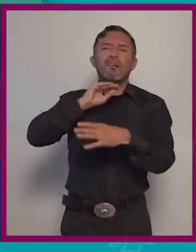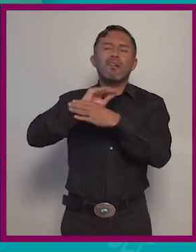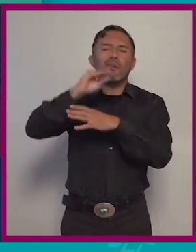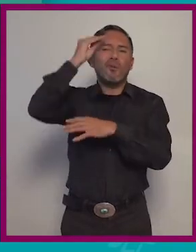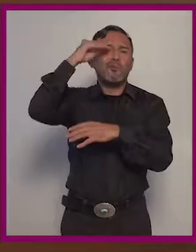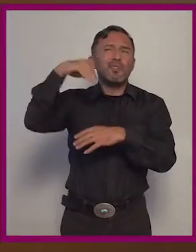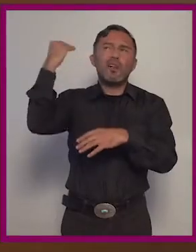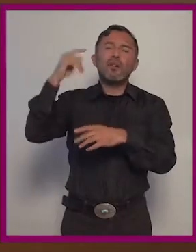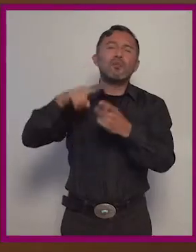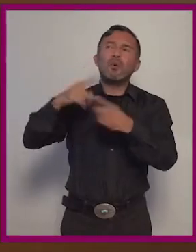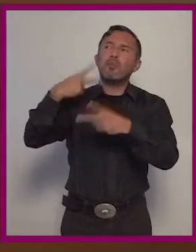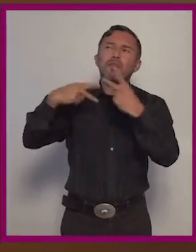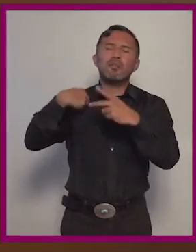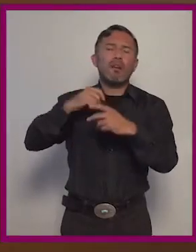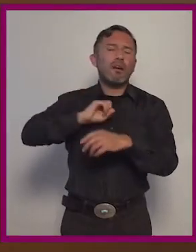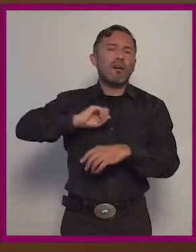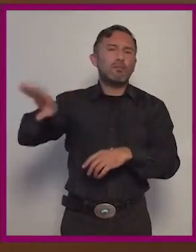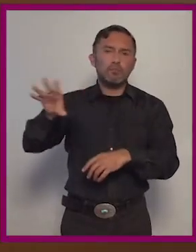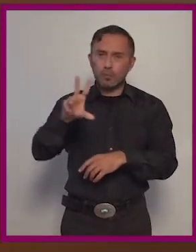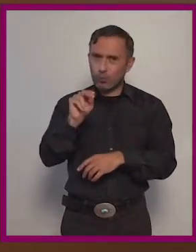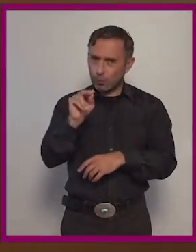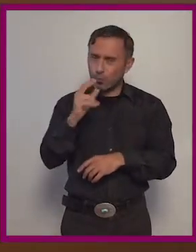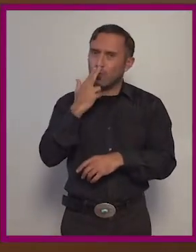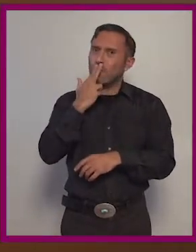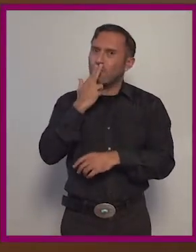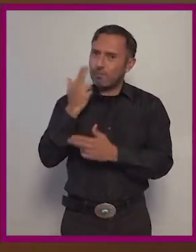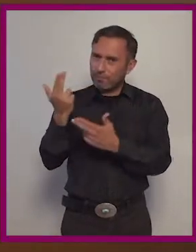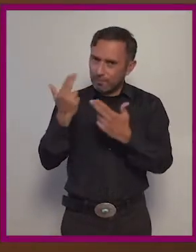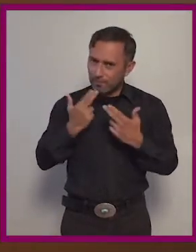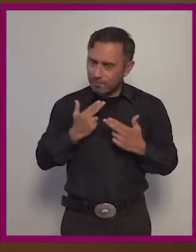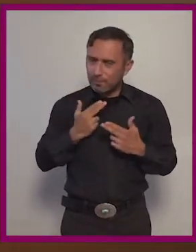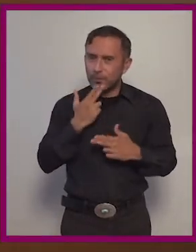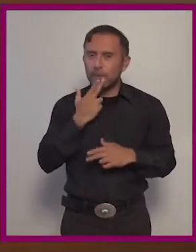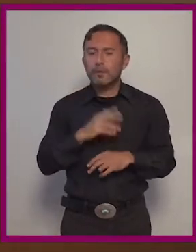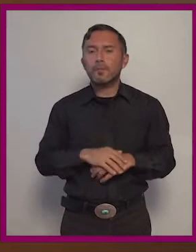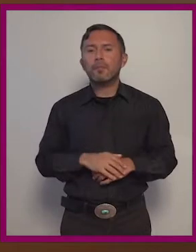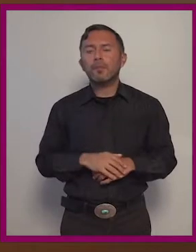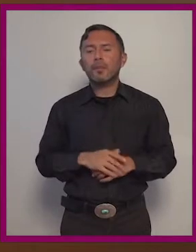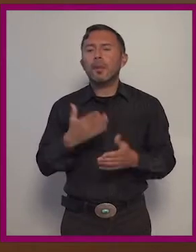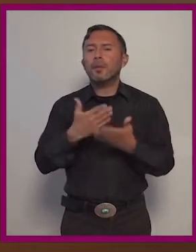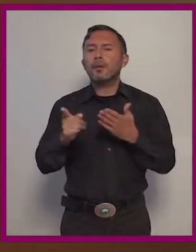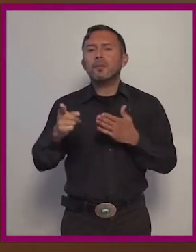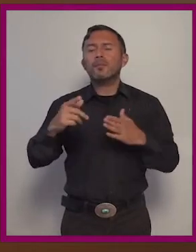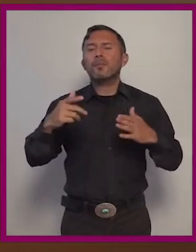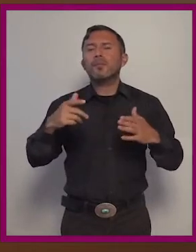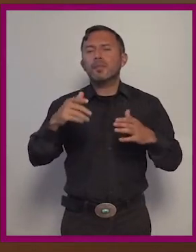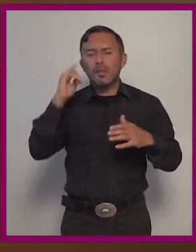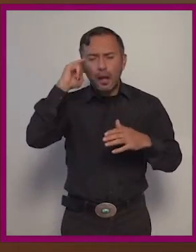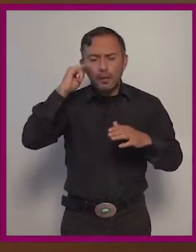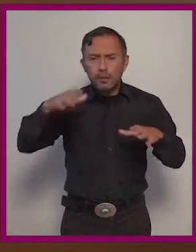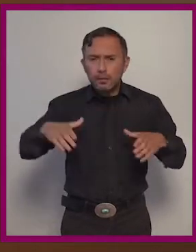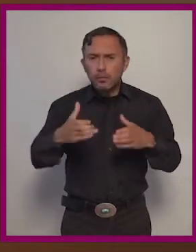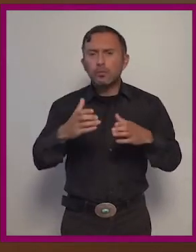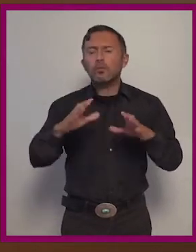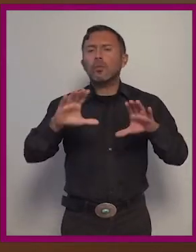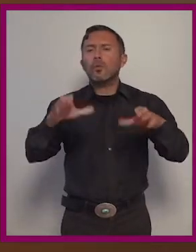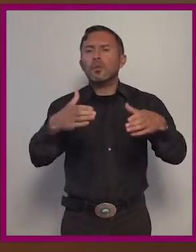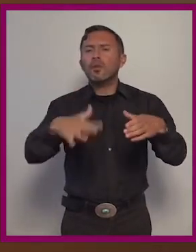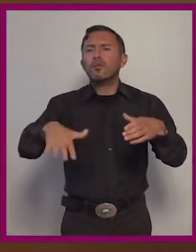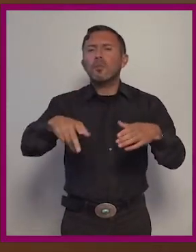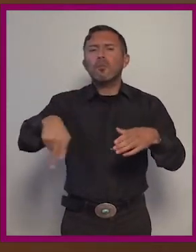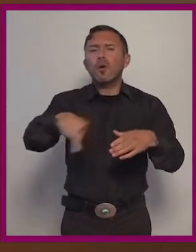En general, ¿cuál es la importancia que tienen los artesanos para la cultura de comunidades o de sus localidades?